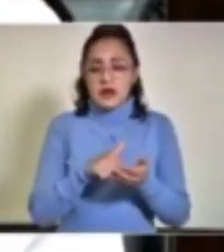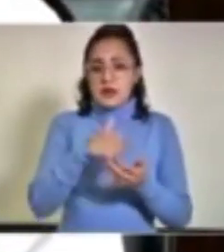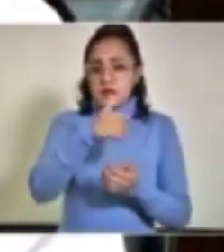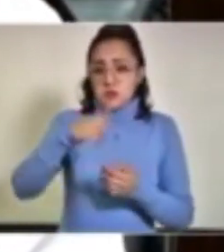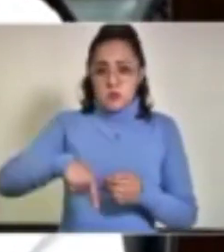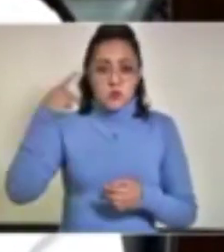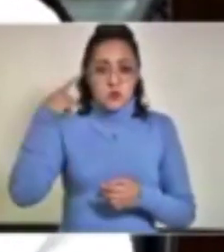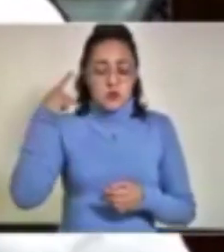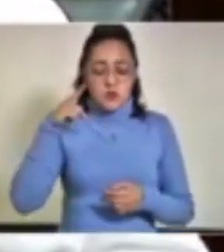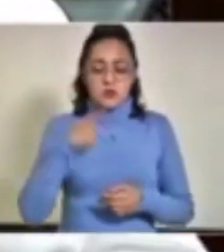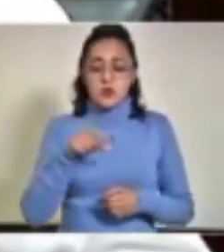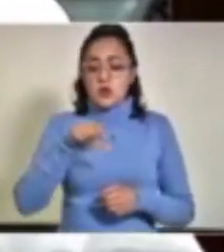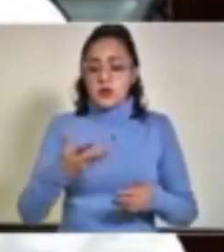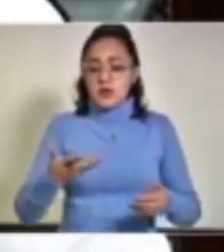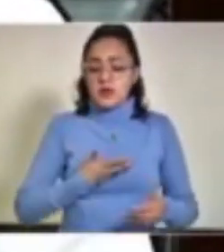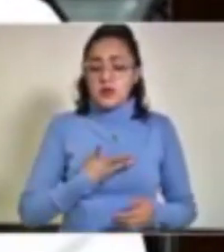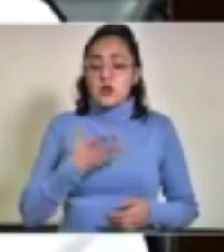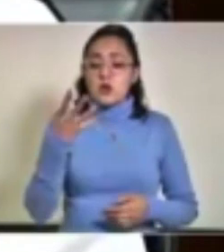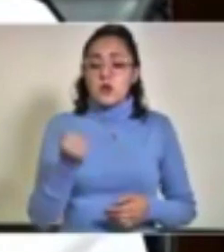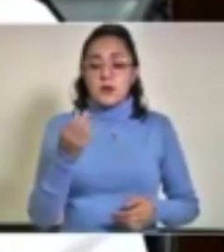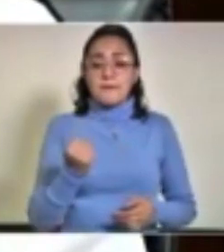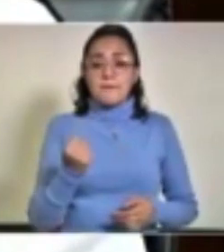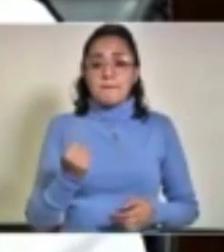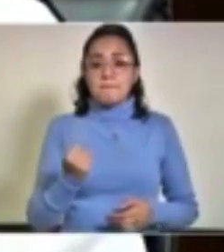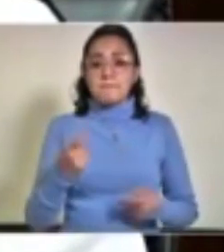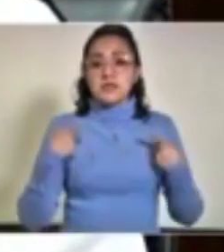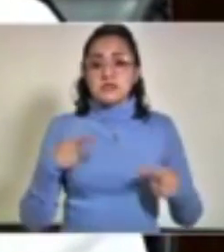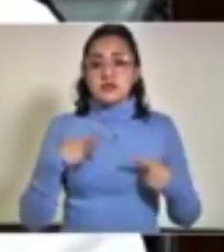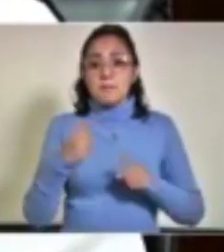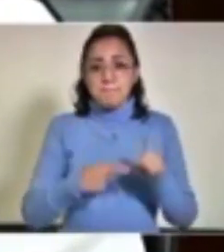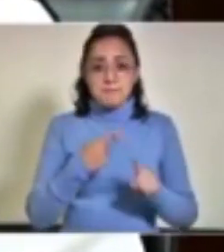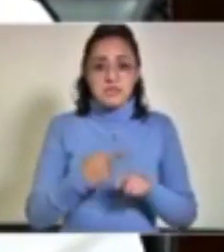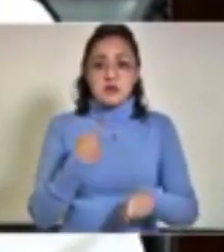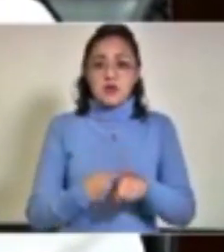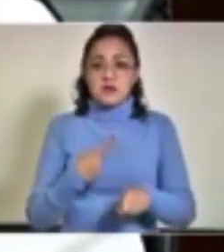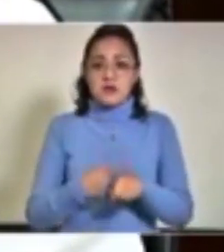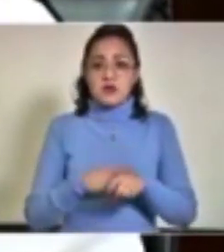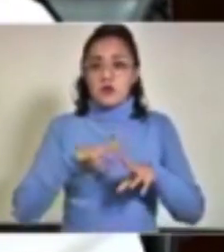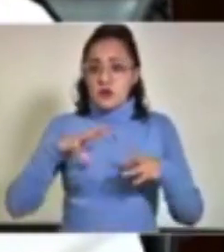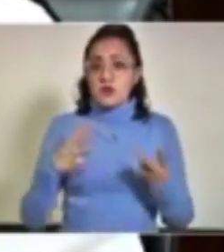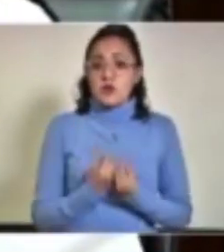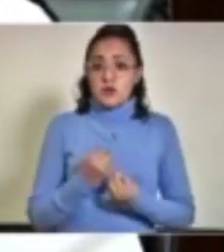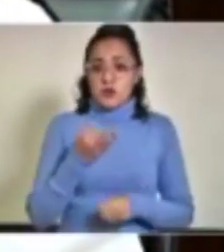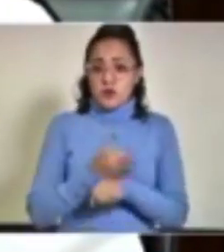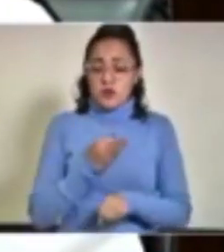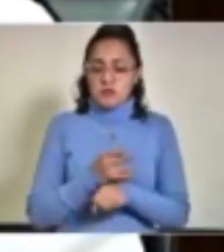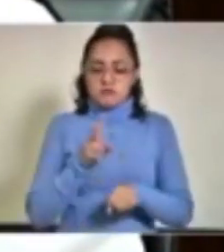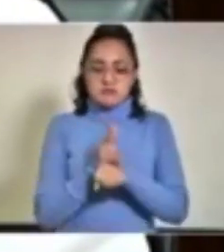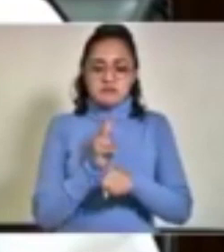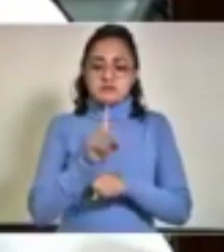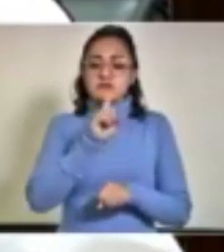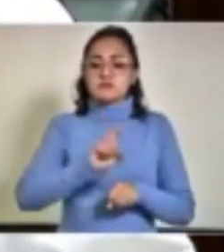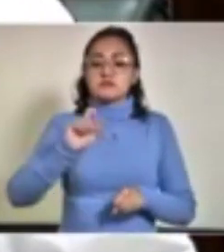puebla hoy tenemos 9 casos positivos más por lo tanto llegamos a un seguimiento de